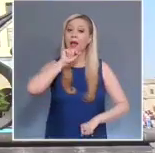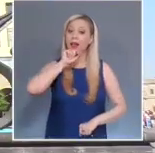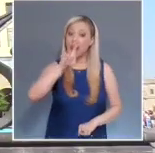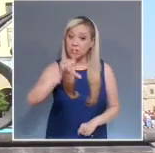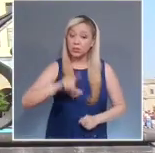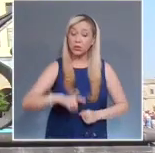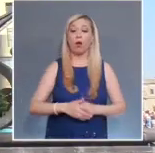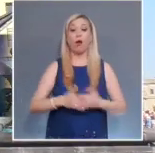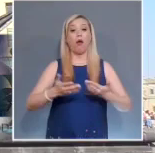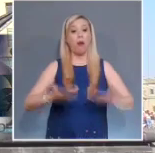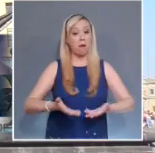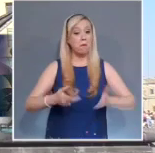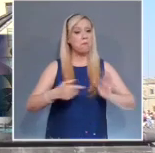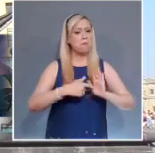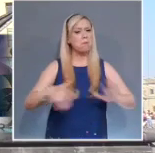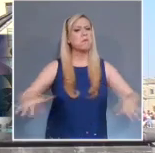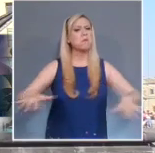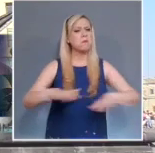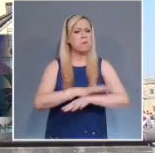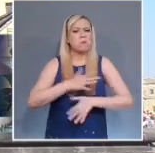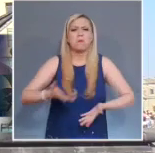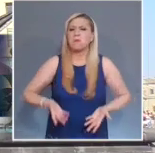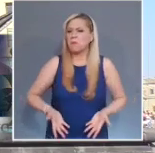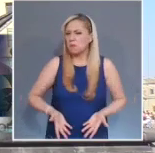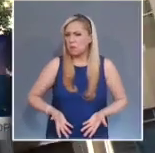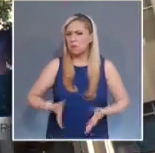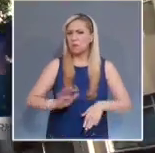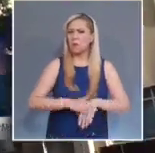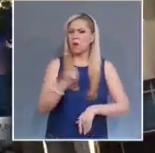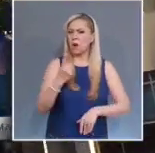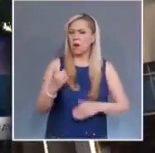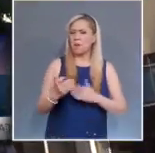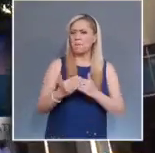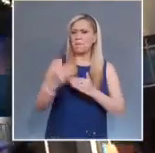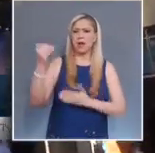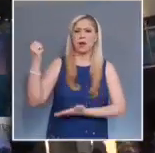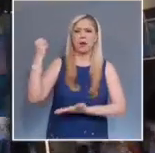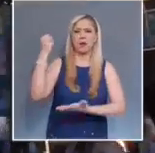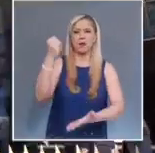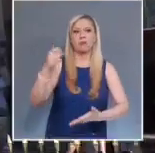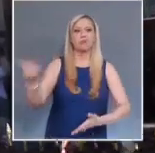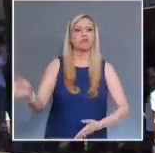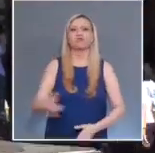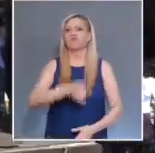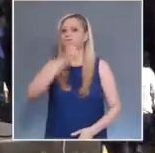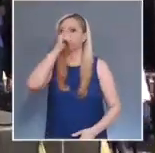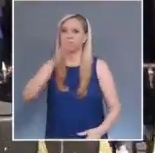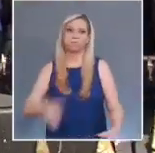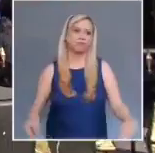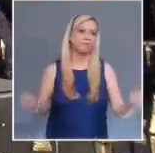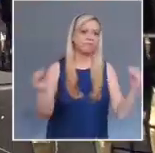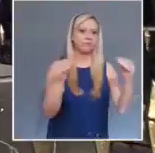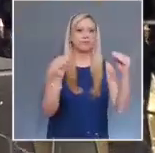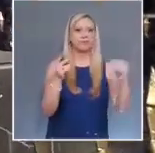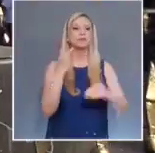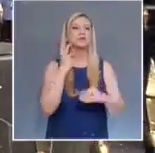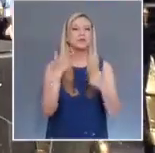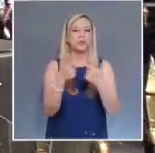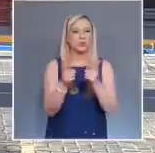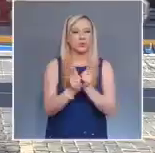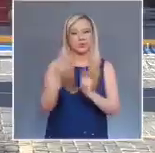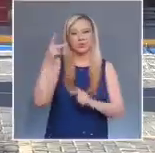sustentó este aumento había sido impugnada por el partido político local